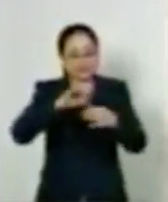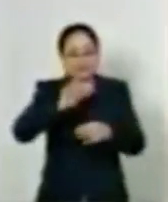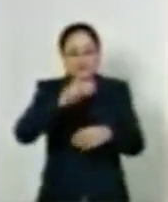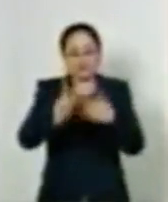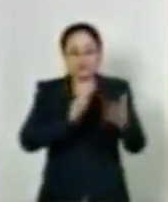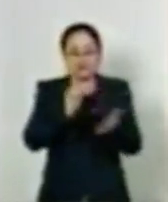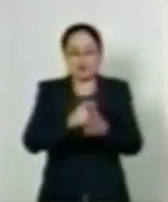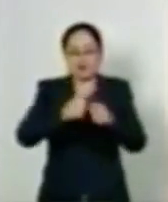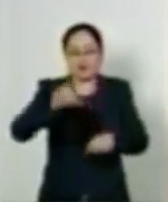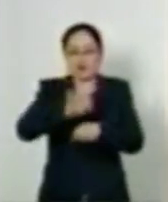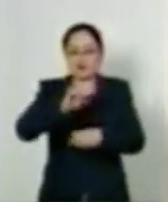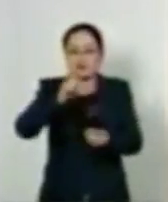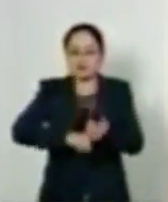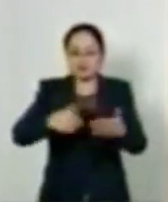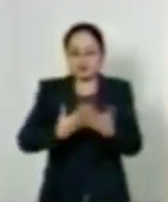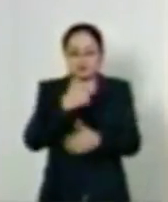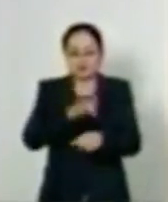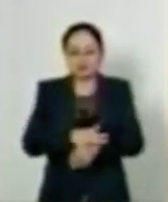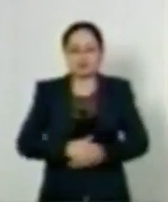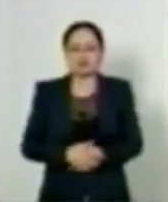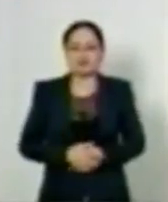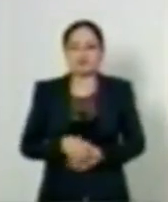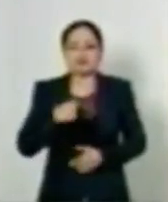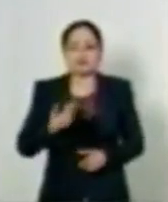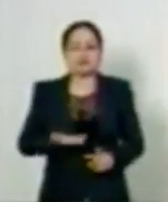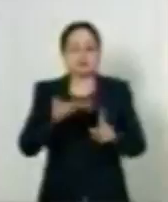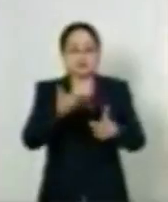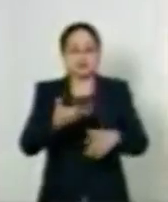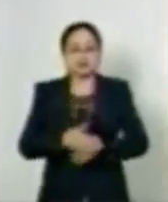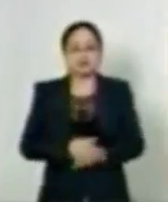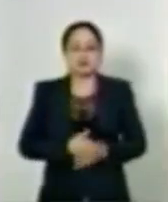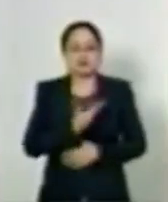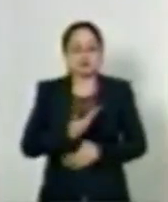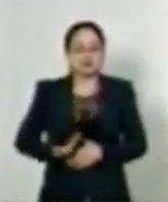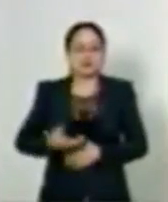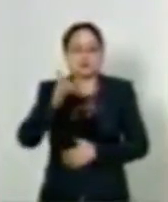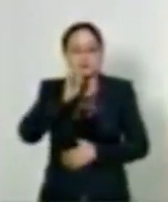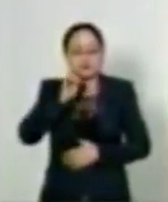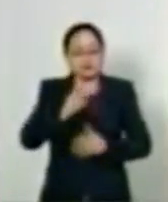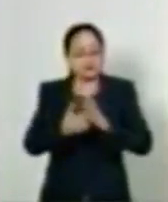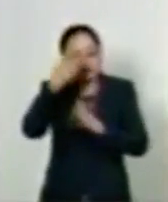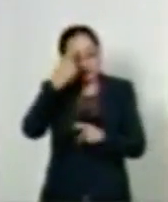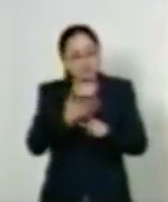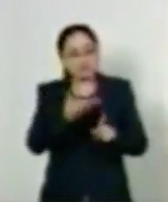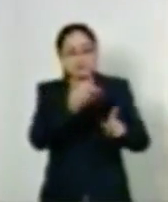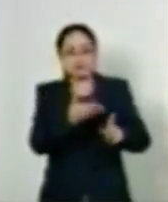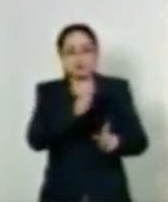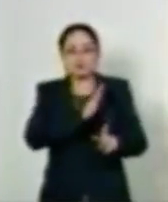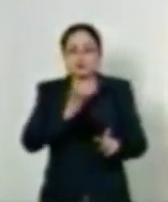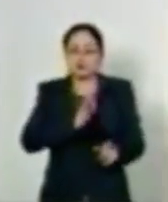Ley de Seguridad Nacional. Pido a la presidenta pueda